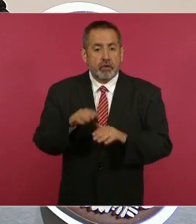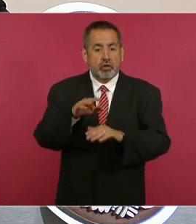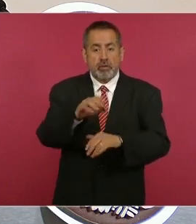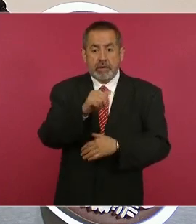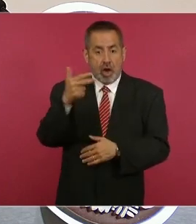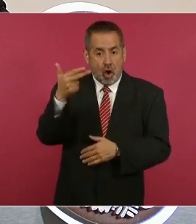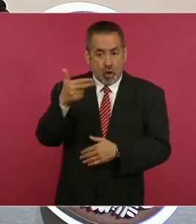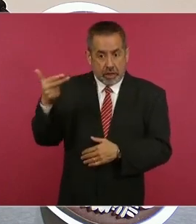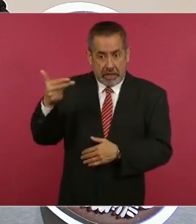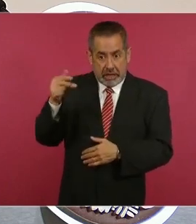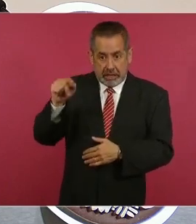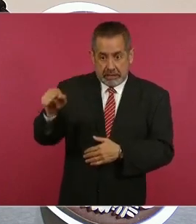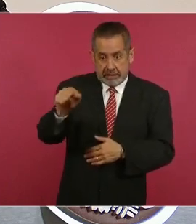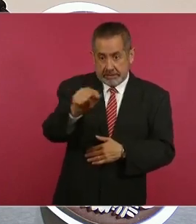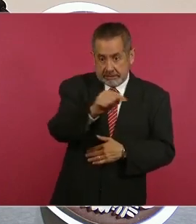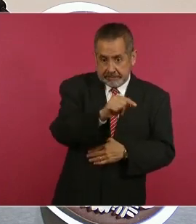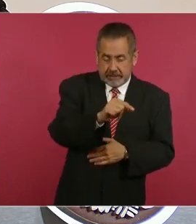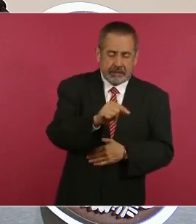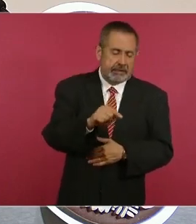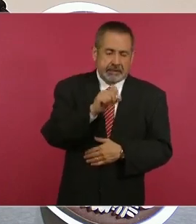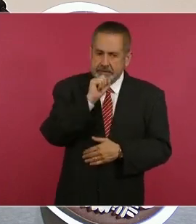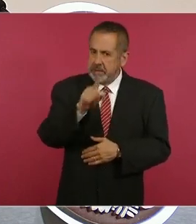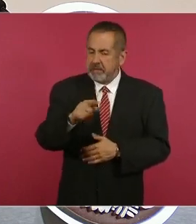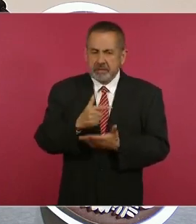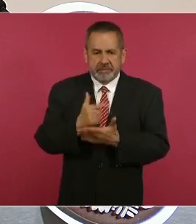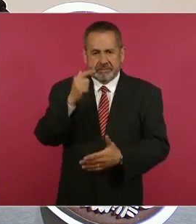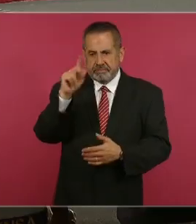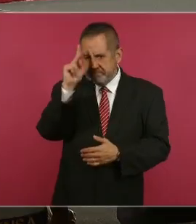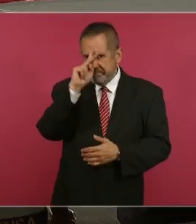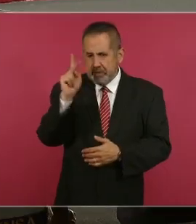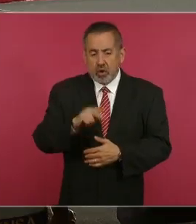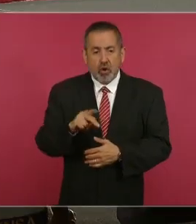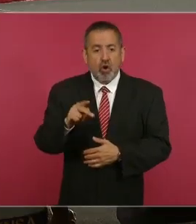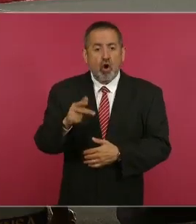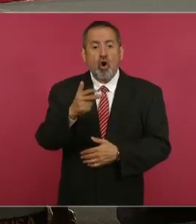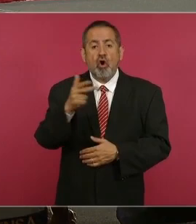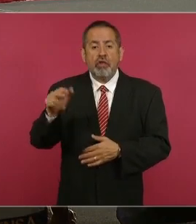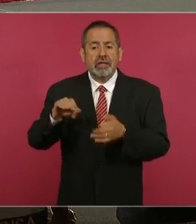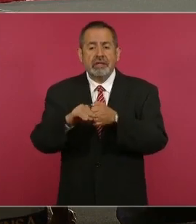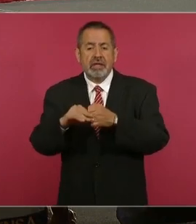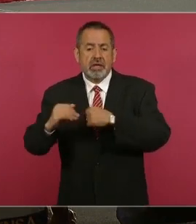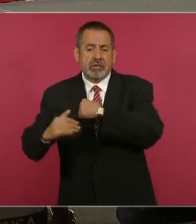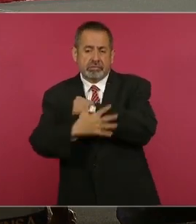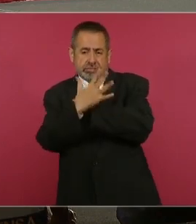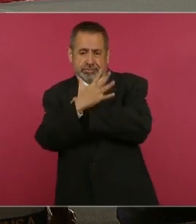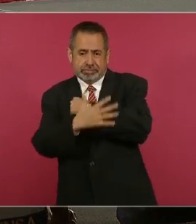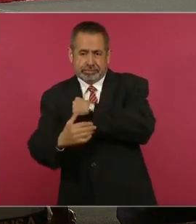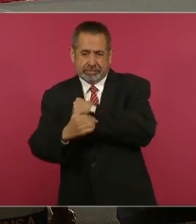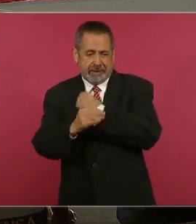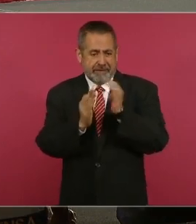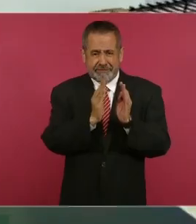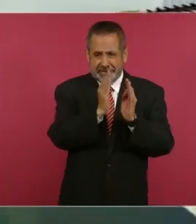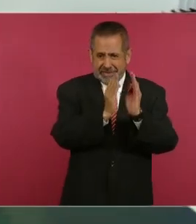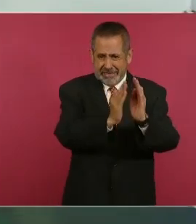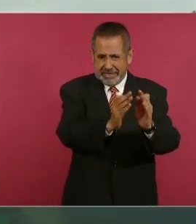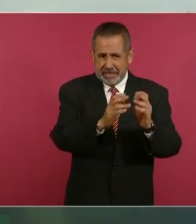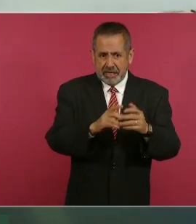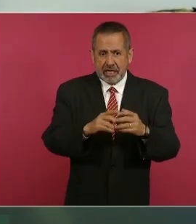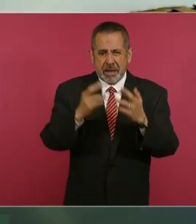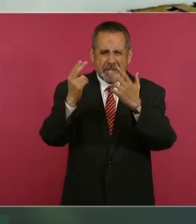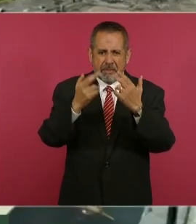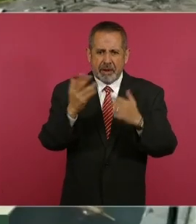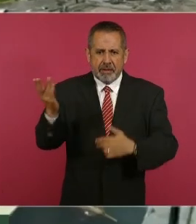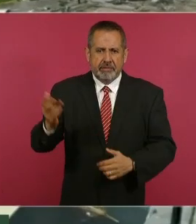pues las afectaciones sí fueron también graves, en donde los hosteles costeros afectados en sus habitaciones por